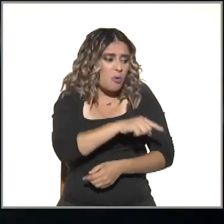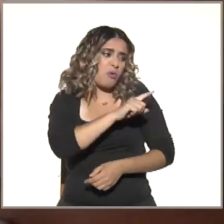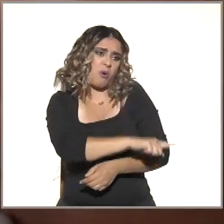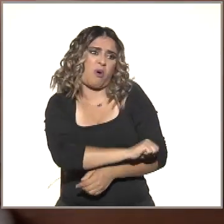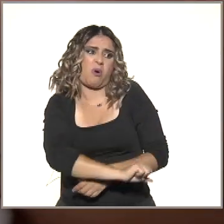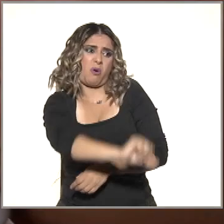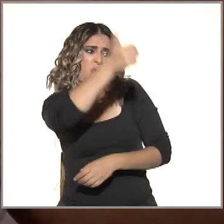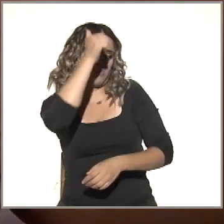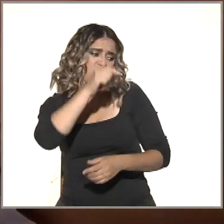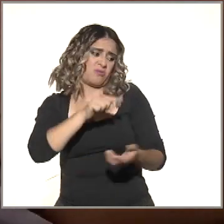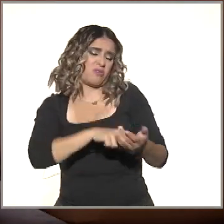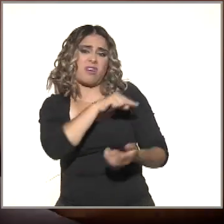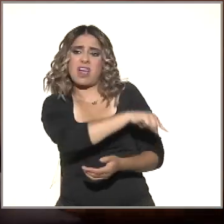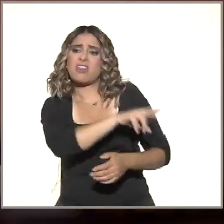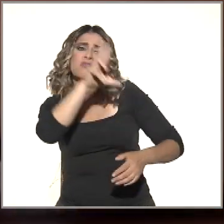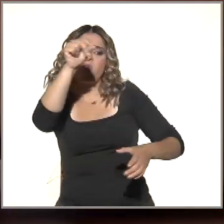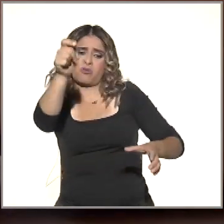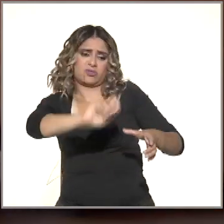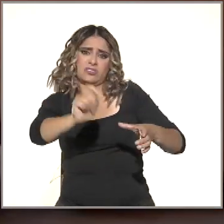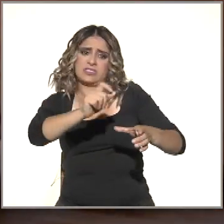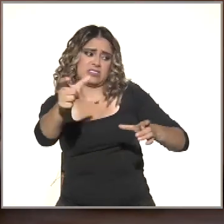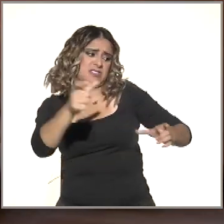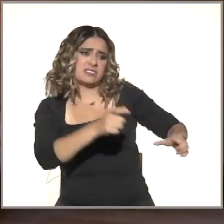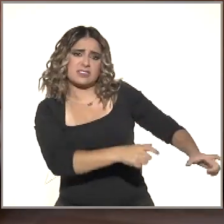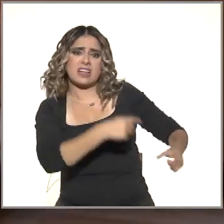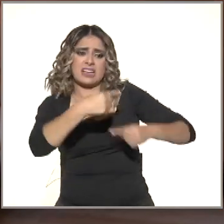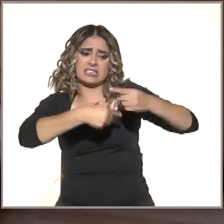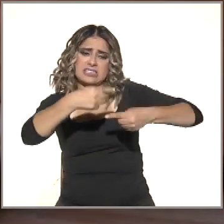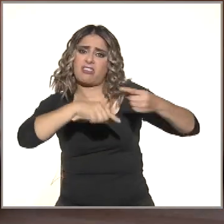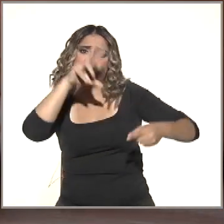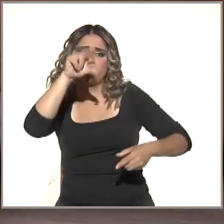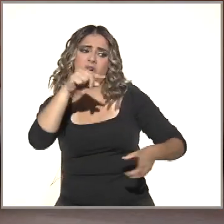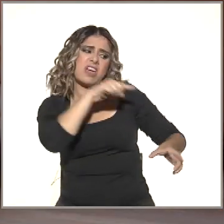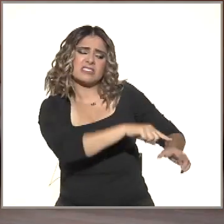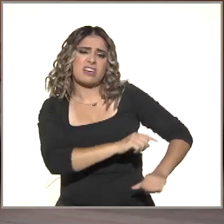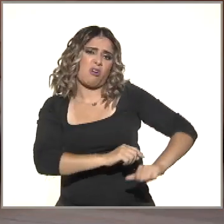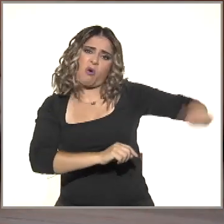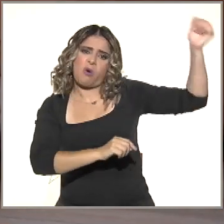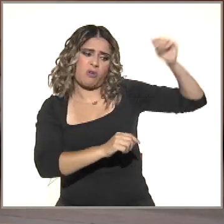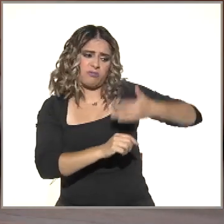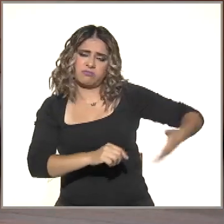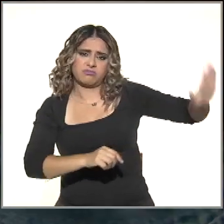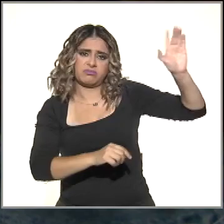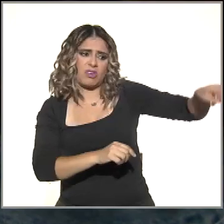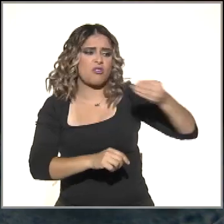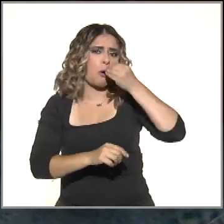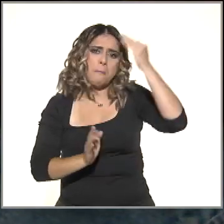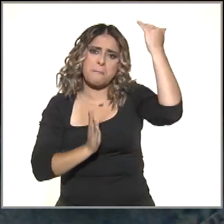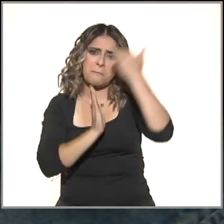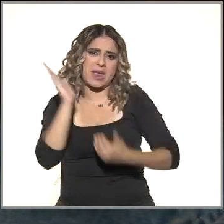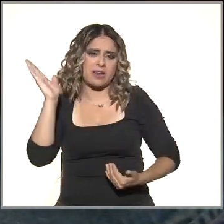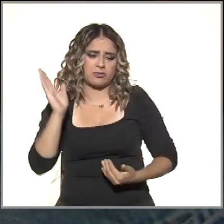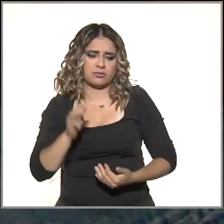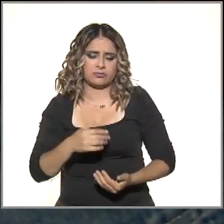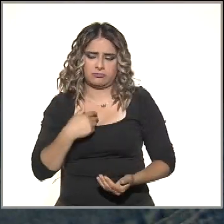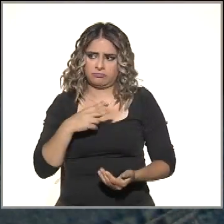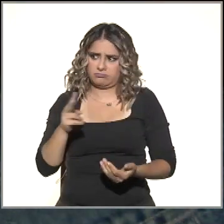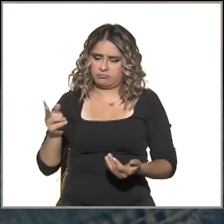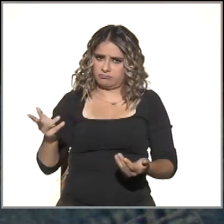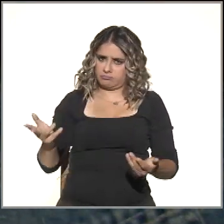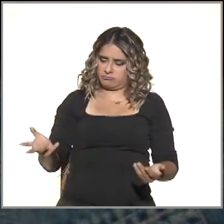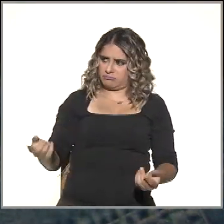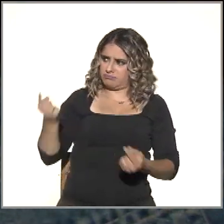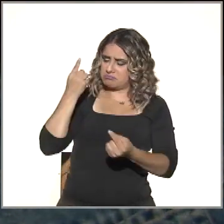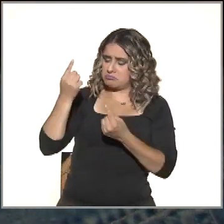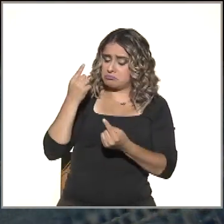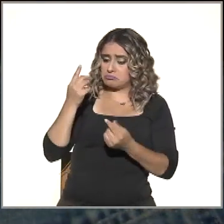costal. No, a ella no le sirvan tantas enchiladas, ella es harina de otro costal, ella come menos. Yo no había reparado en lo que